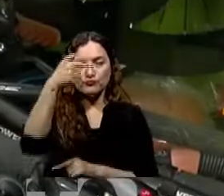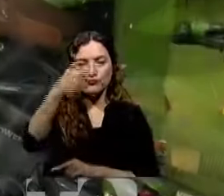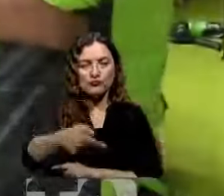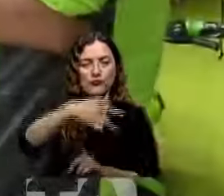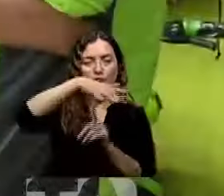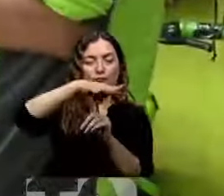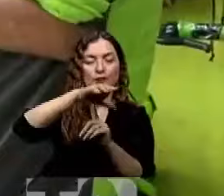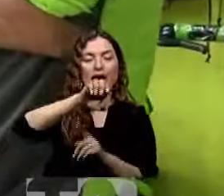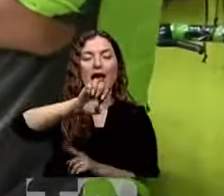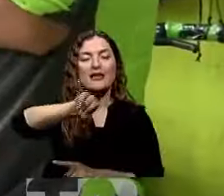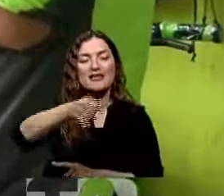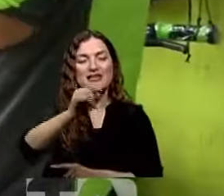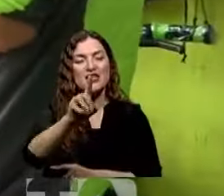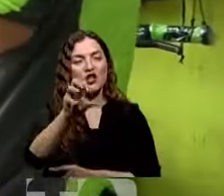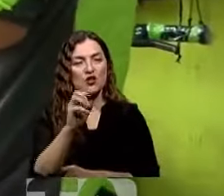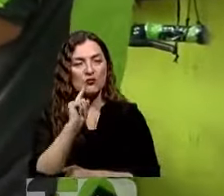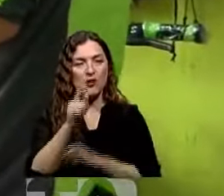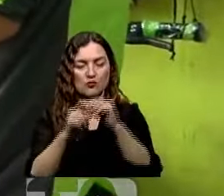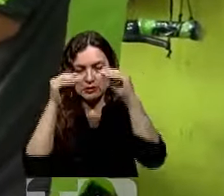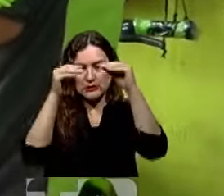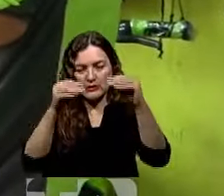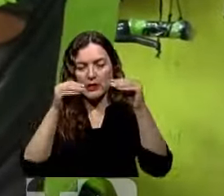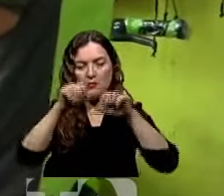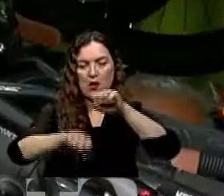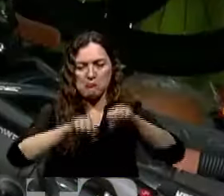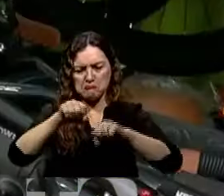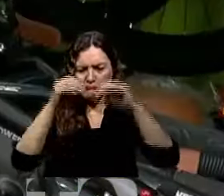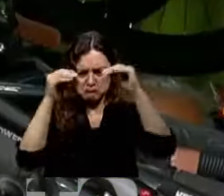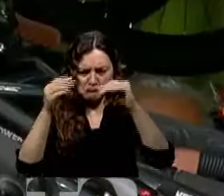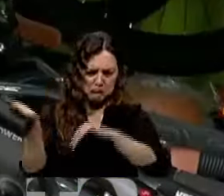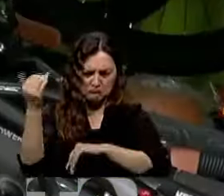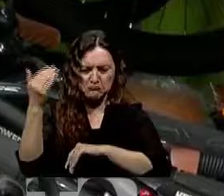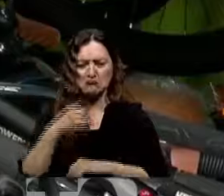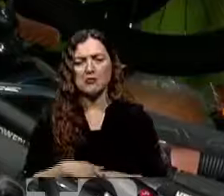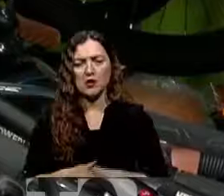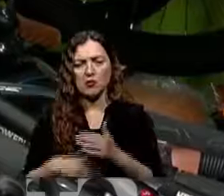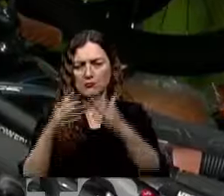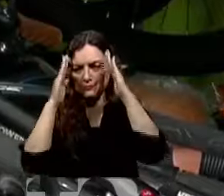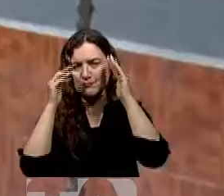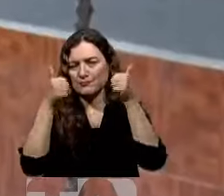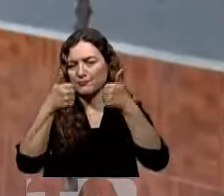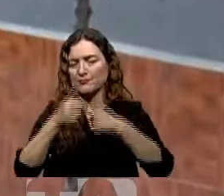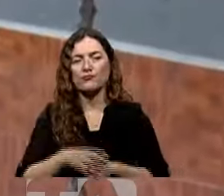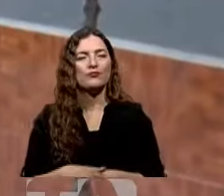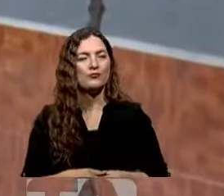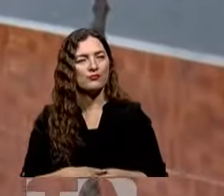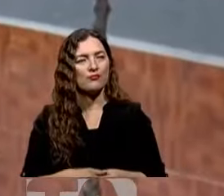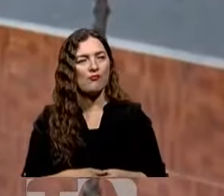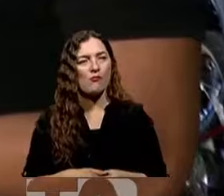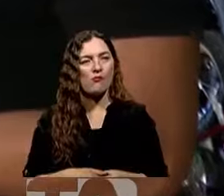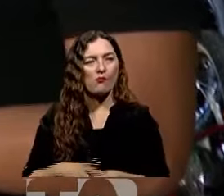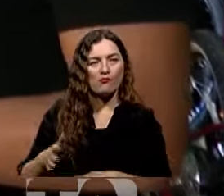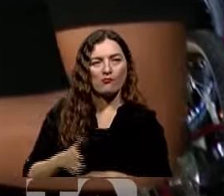donde hay personas que les enseñamos incluso a manejar. Acá son bien atendidos. En nuestro